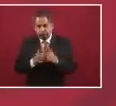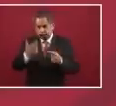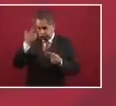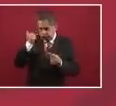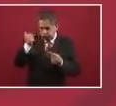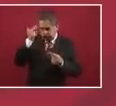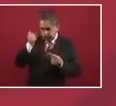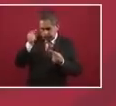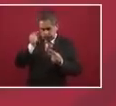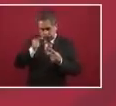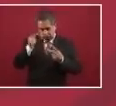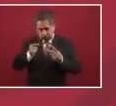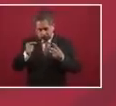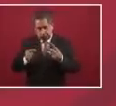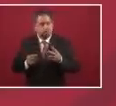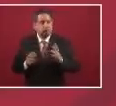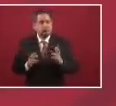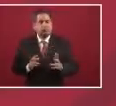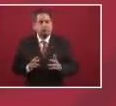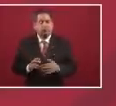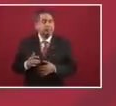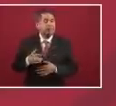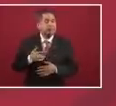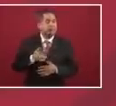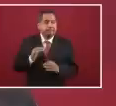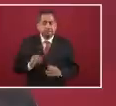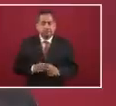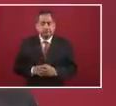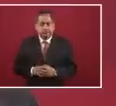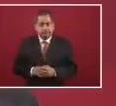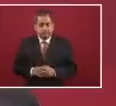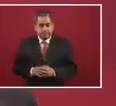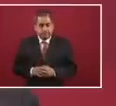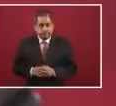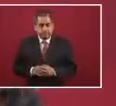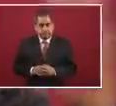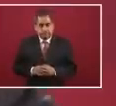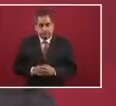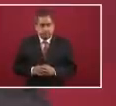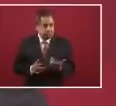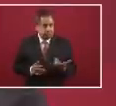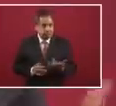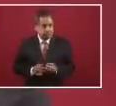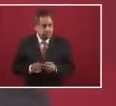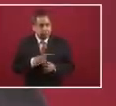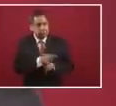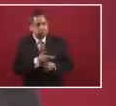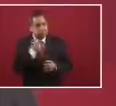atreven a autonombrarse representantes populares,